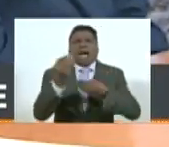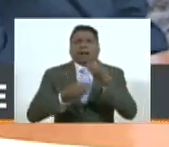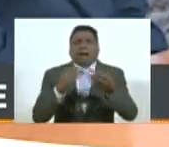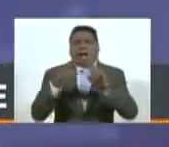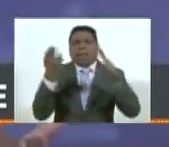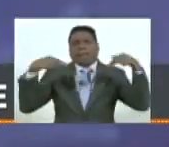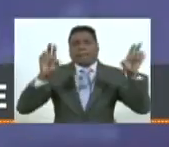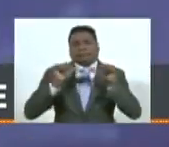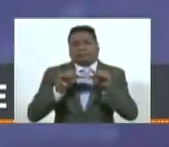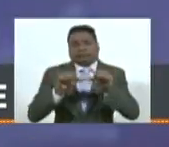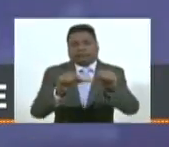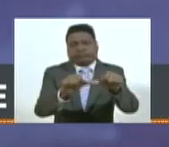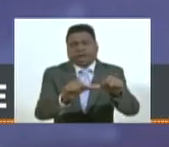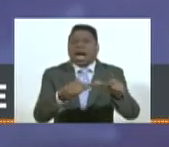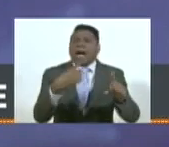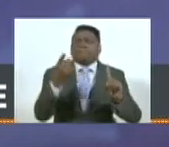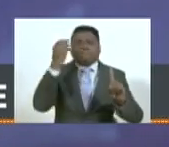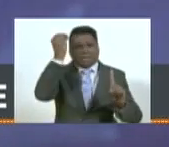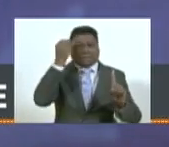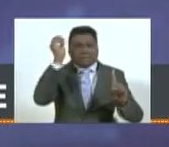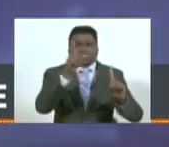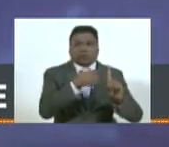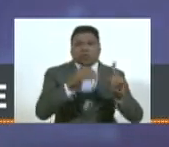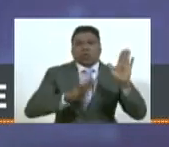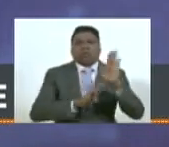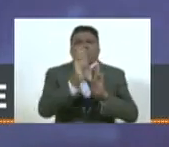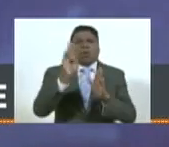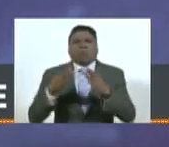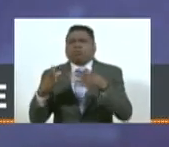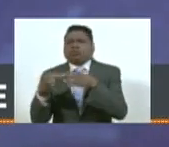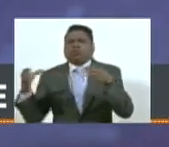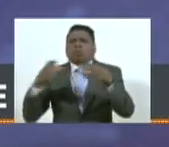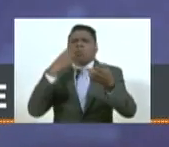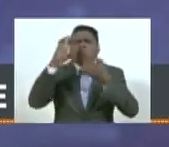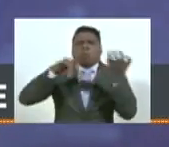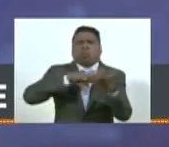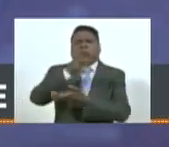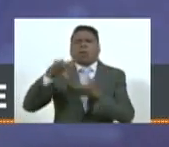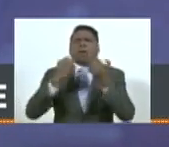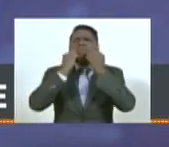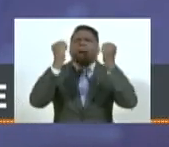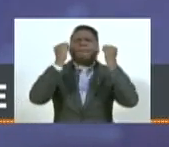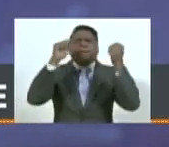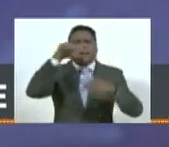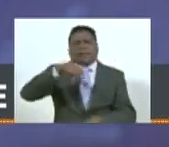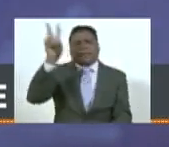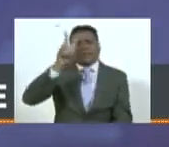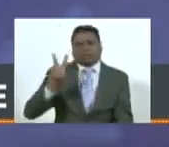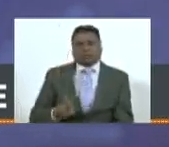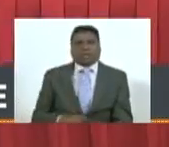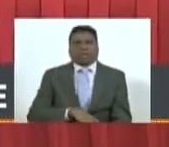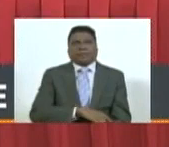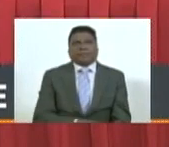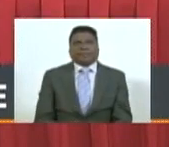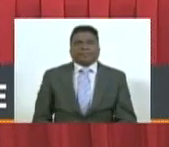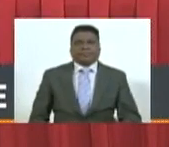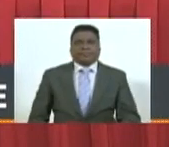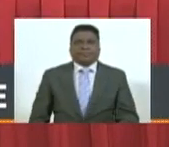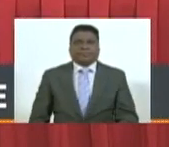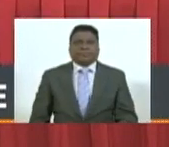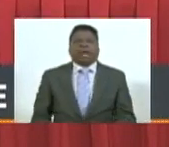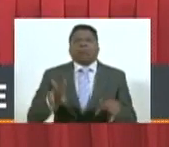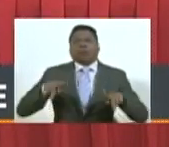manera permanente, tomando en cuenta pues que se han desarrollado distintos episodios violentos durante las últimas semanas en nuestro país? Bueno, es